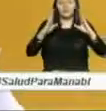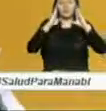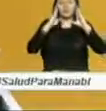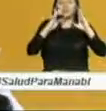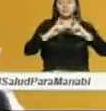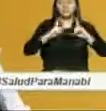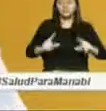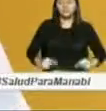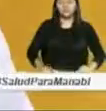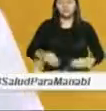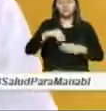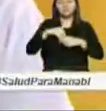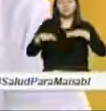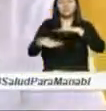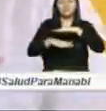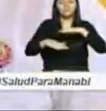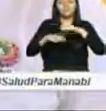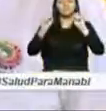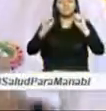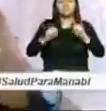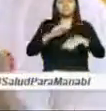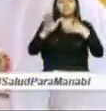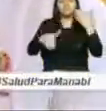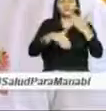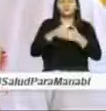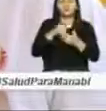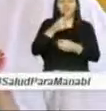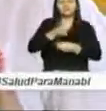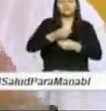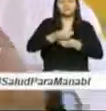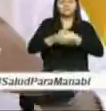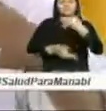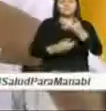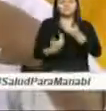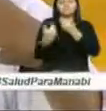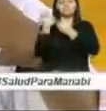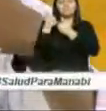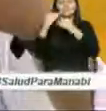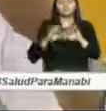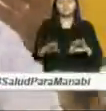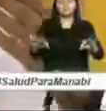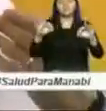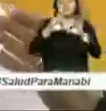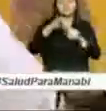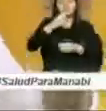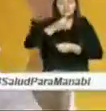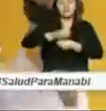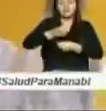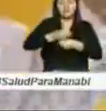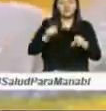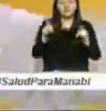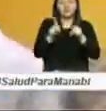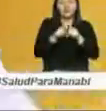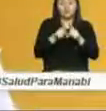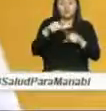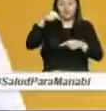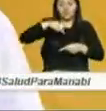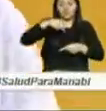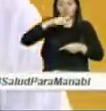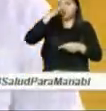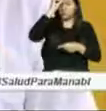sistema de salud básico, también tiene esa labor. Y muchas veces lo que se llama la labor extramural. De aquí salen las